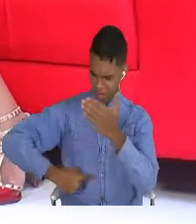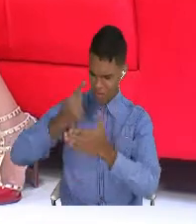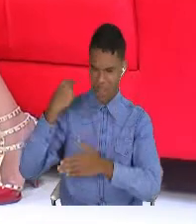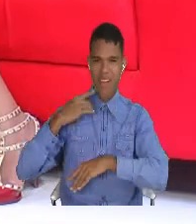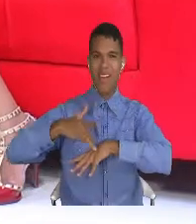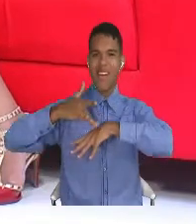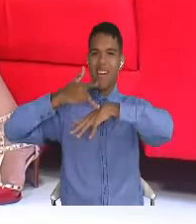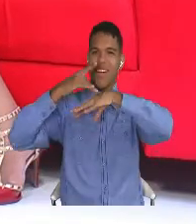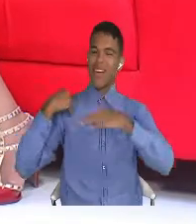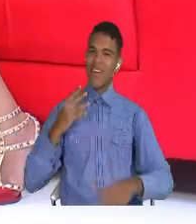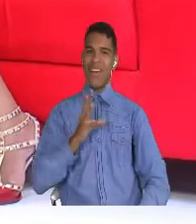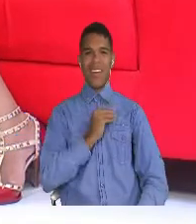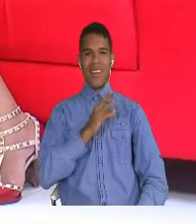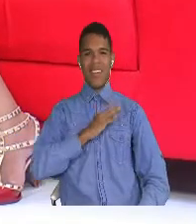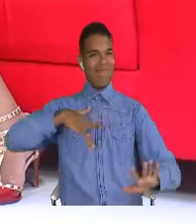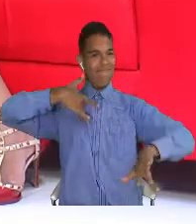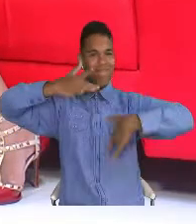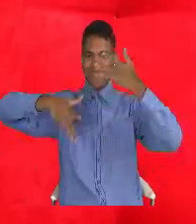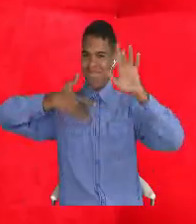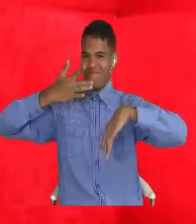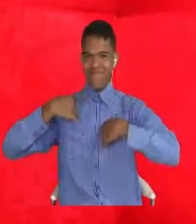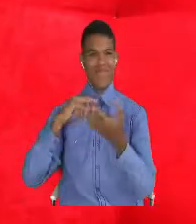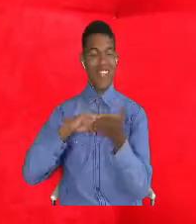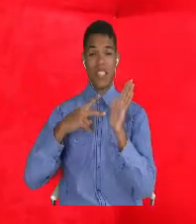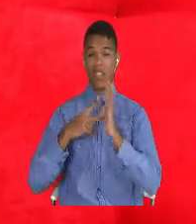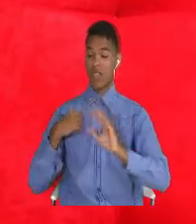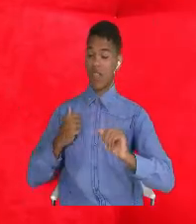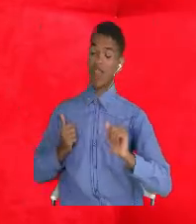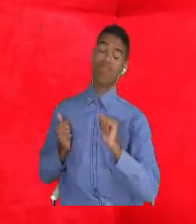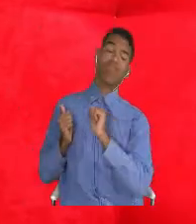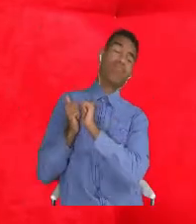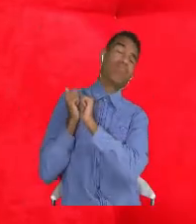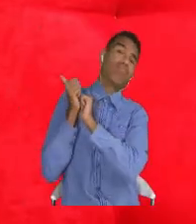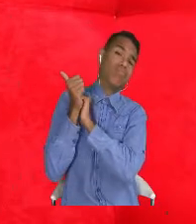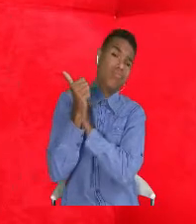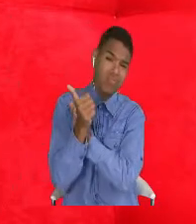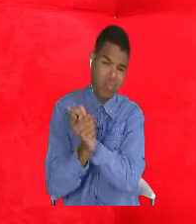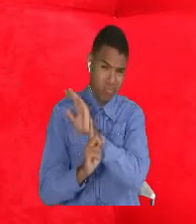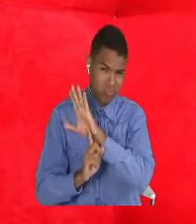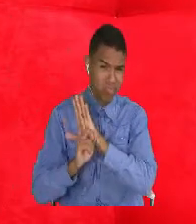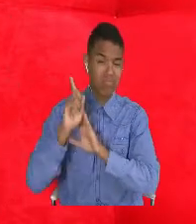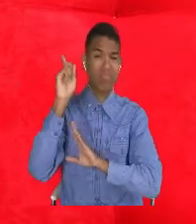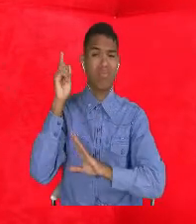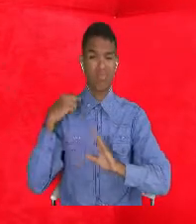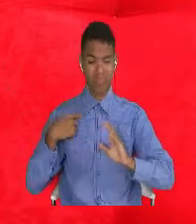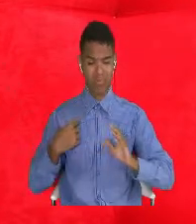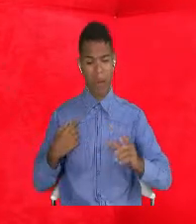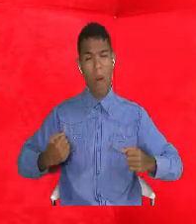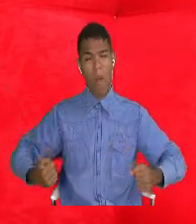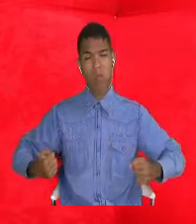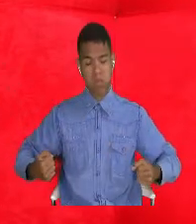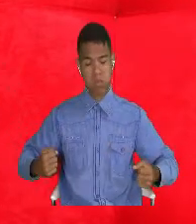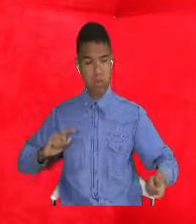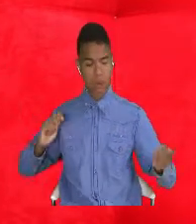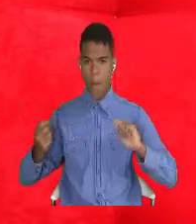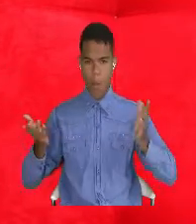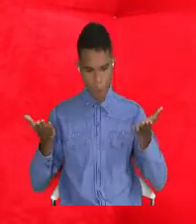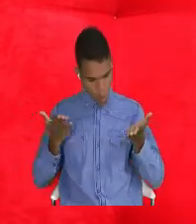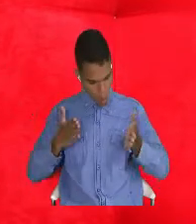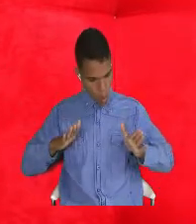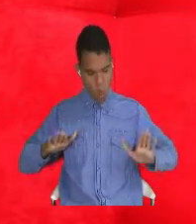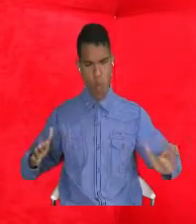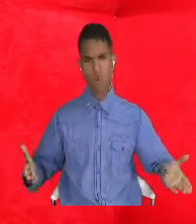emocionadas. Para ella eso es un paso muy grande. Jennifer, eso para mí es una alegría cada vez